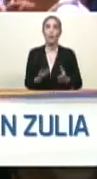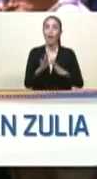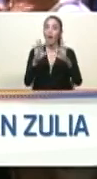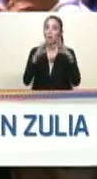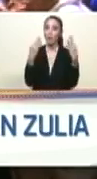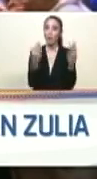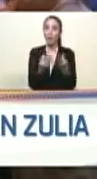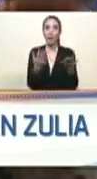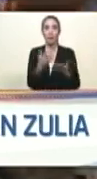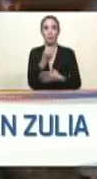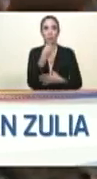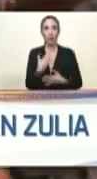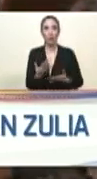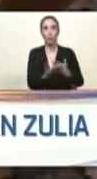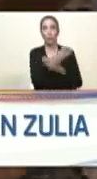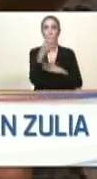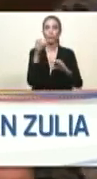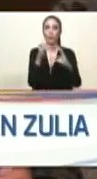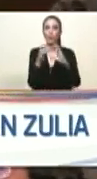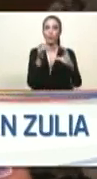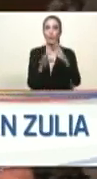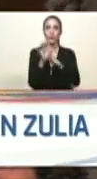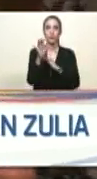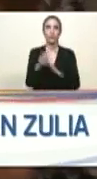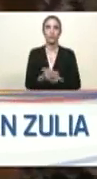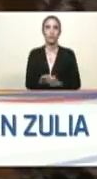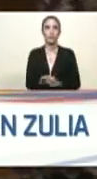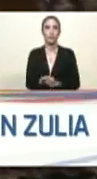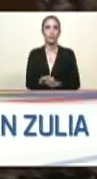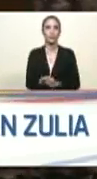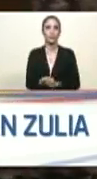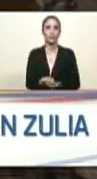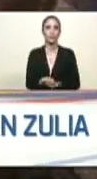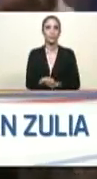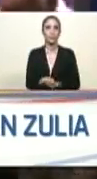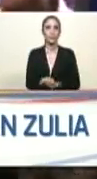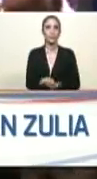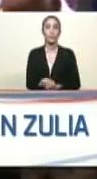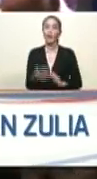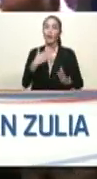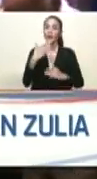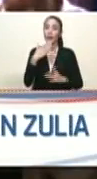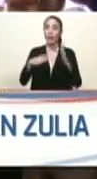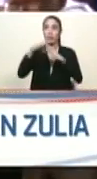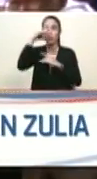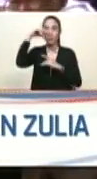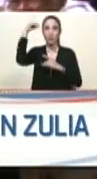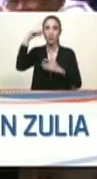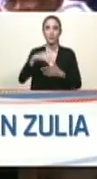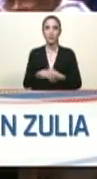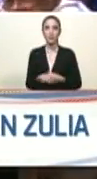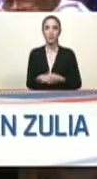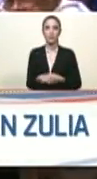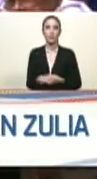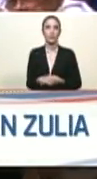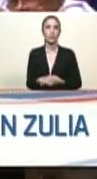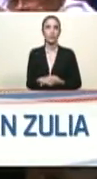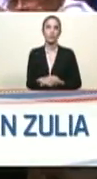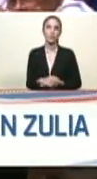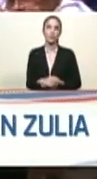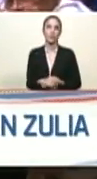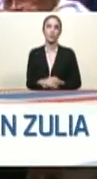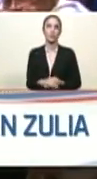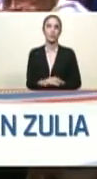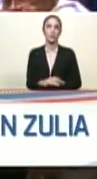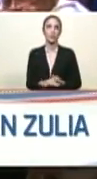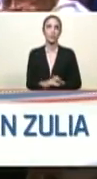hermoso instrumento que es el carné de la patria. Elvira. Le doy gracias a Dios primeramente y bendigo a nuestro presidente Maduro, porque